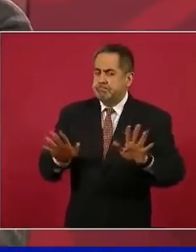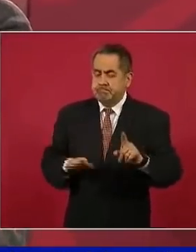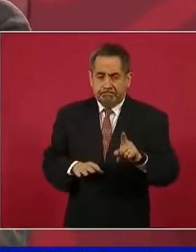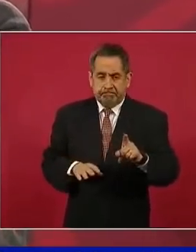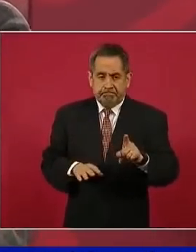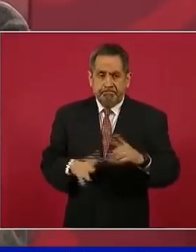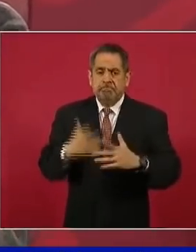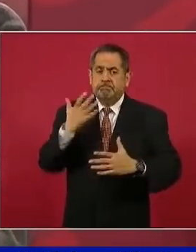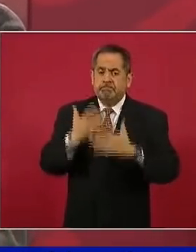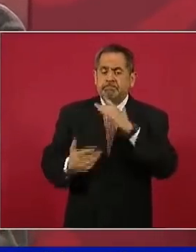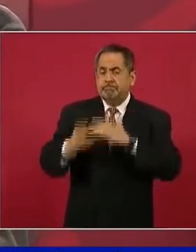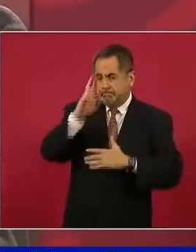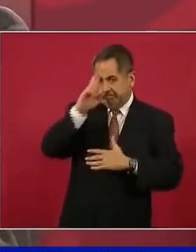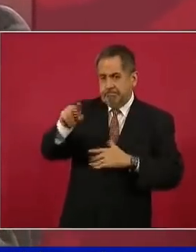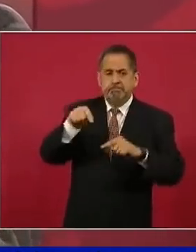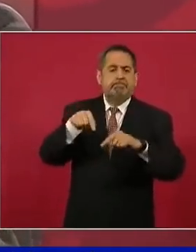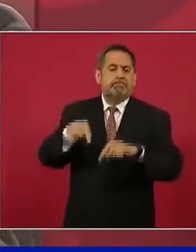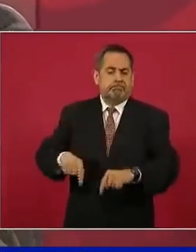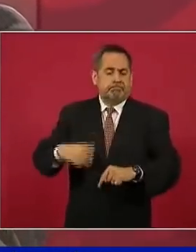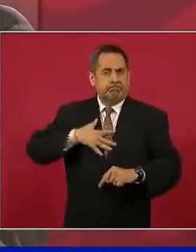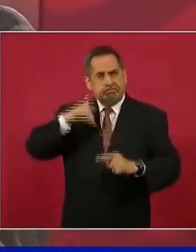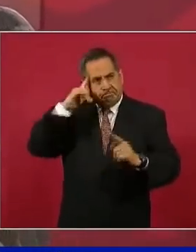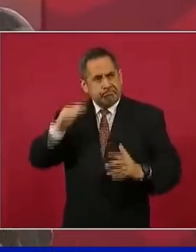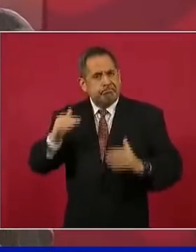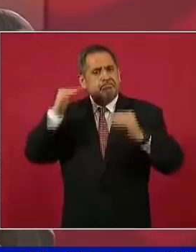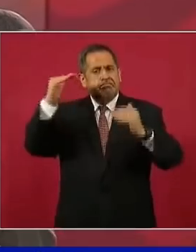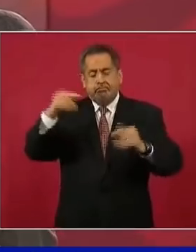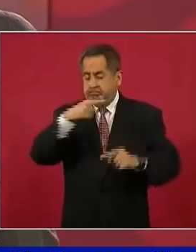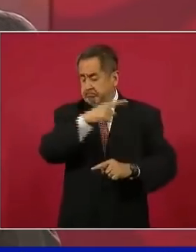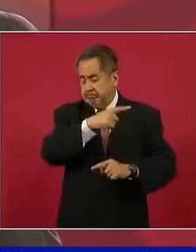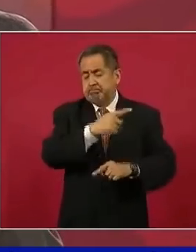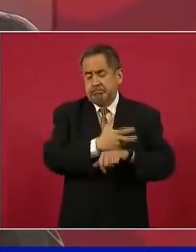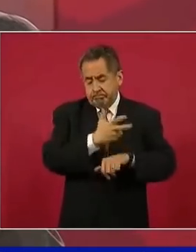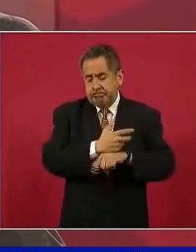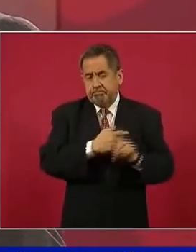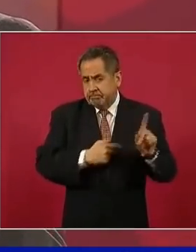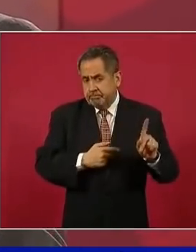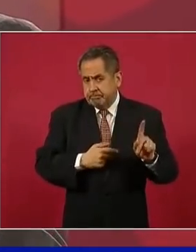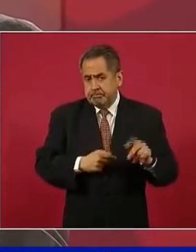de violación a nuestra soberanía.